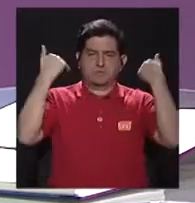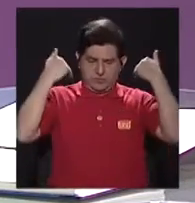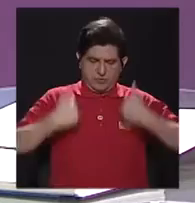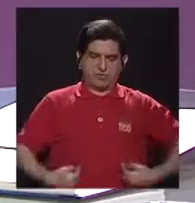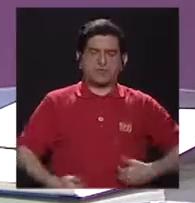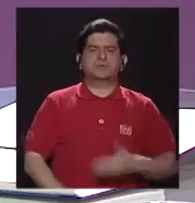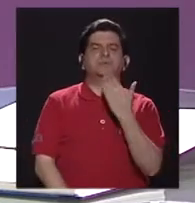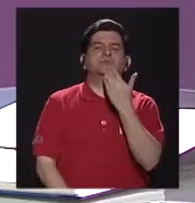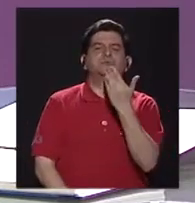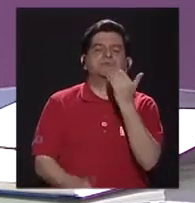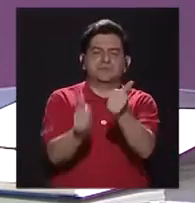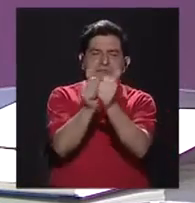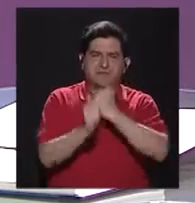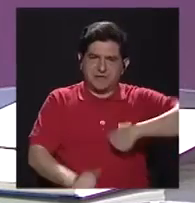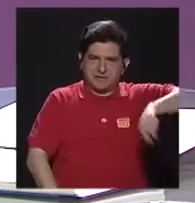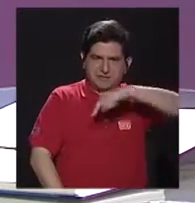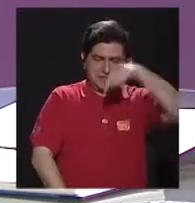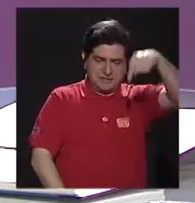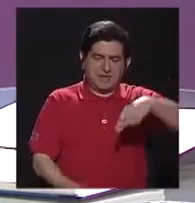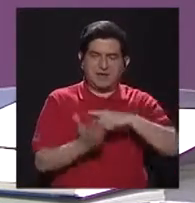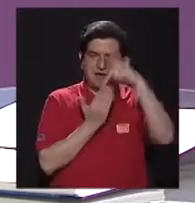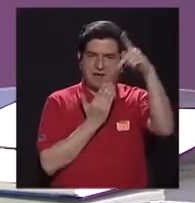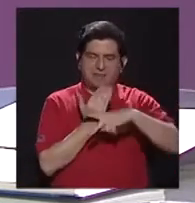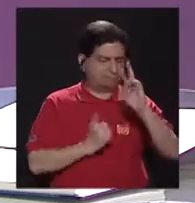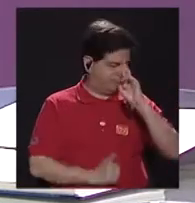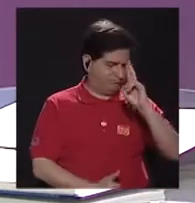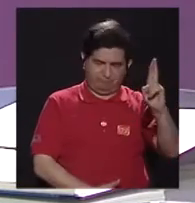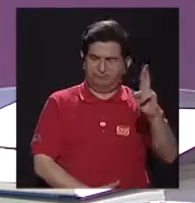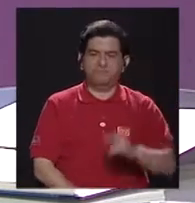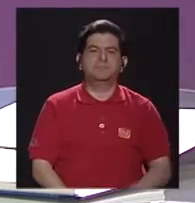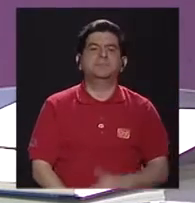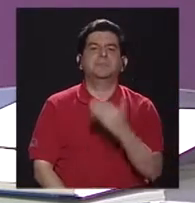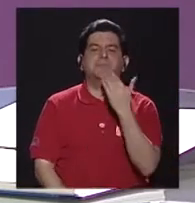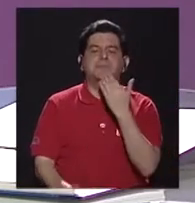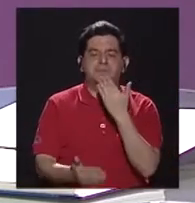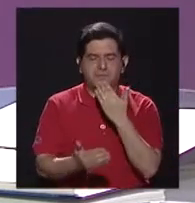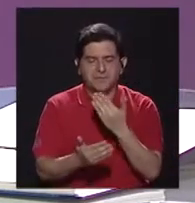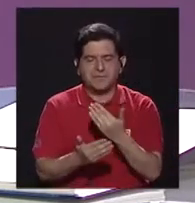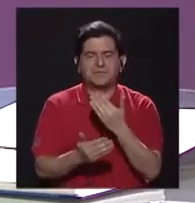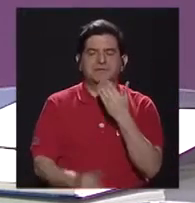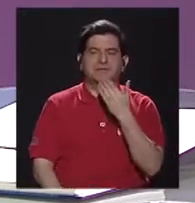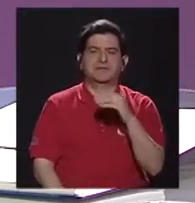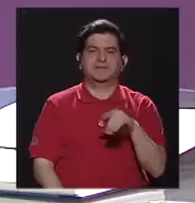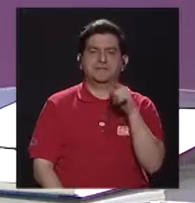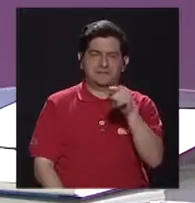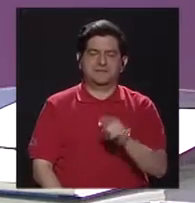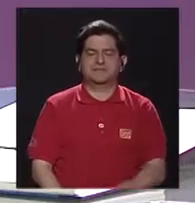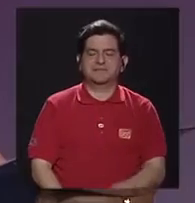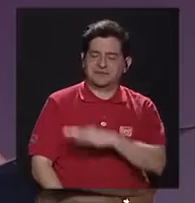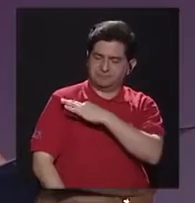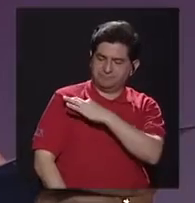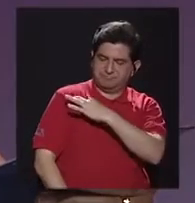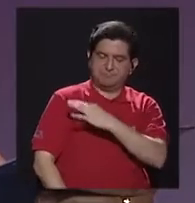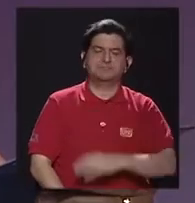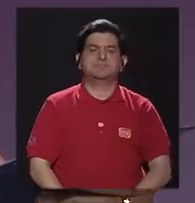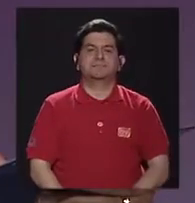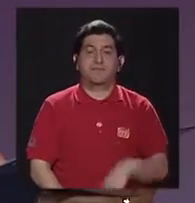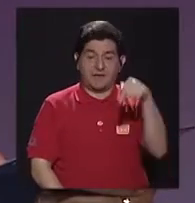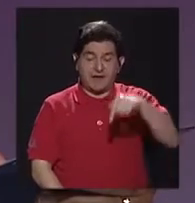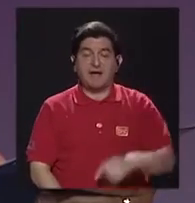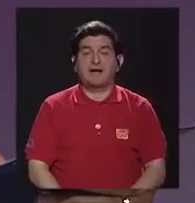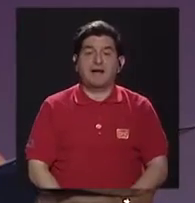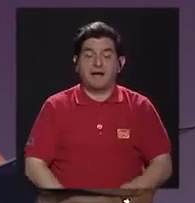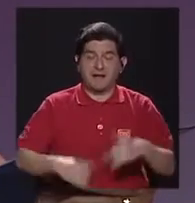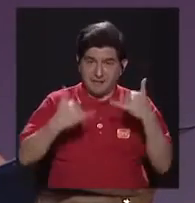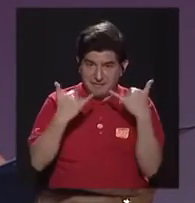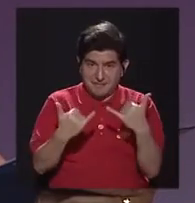don Huber, por acompañarnos en Irreverencias. Muy amable, muchísimas gracias por la invitación. Estamos en vivo